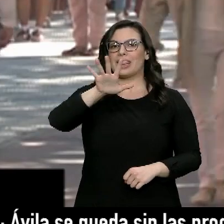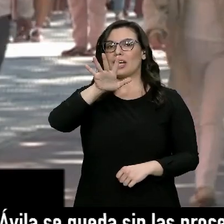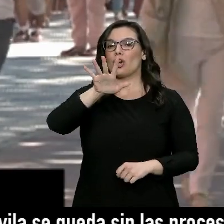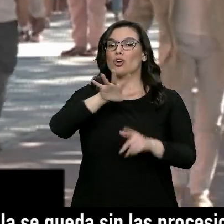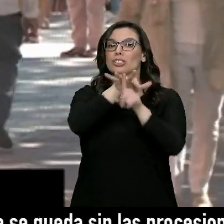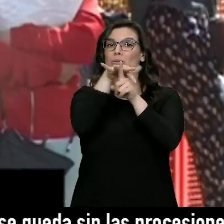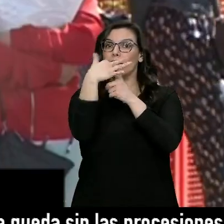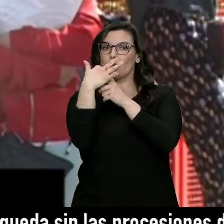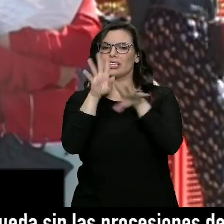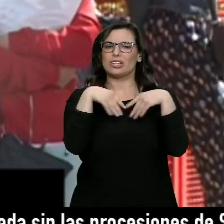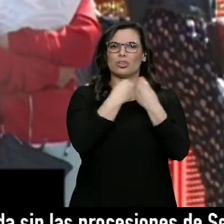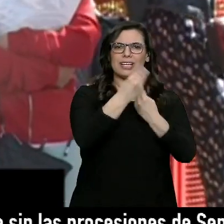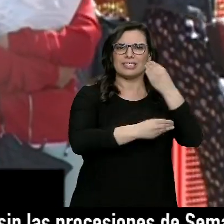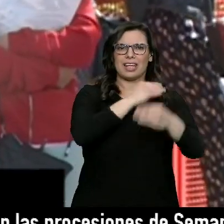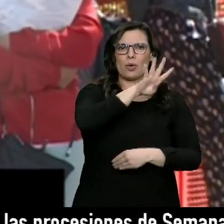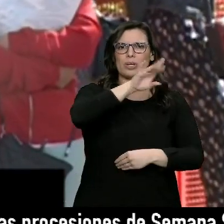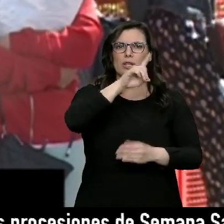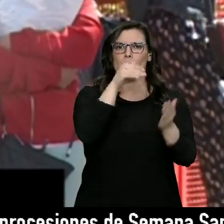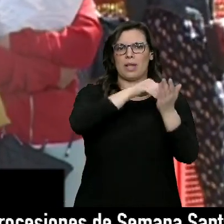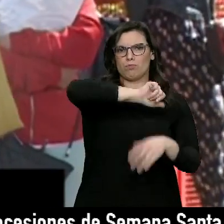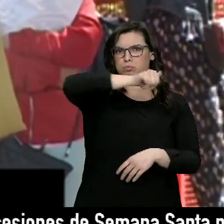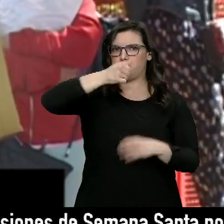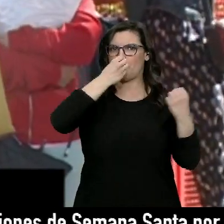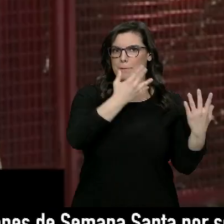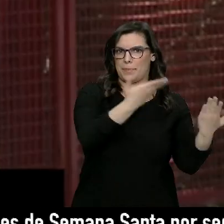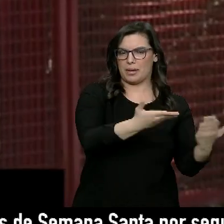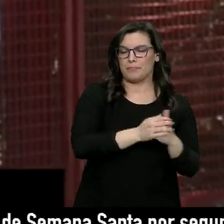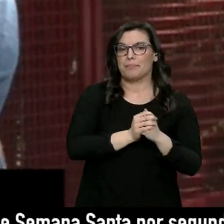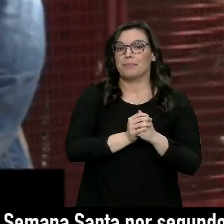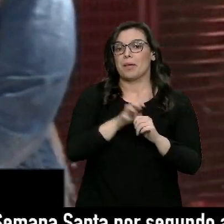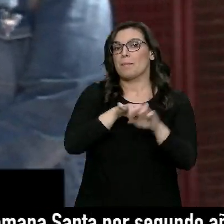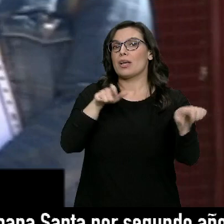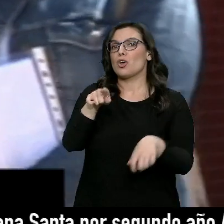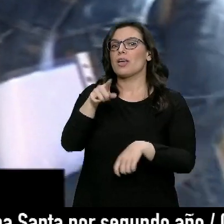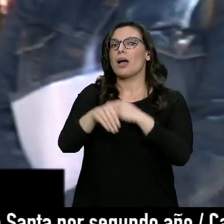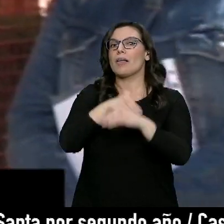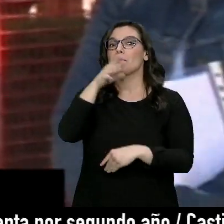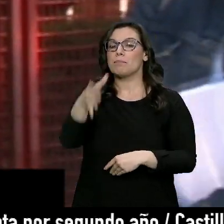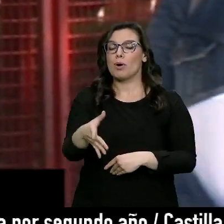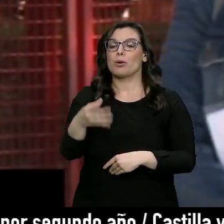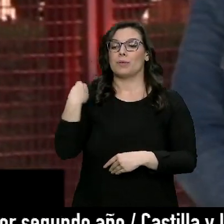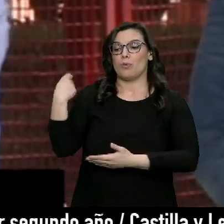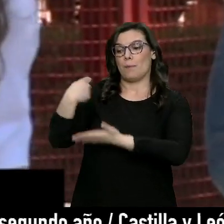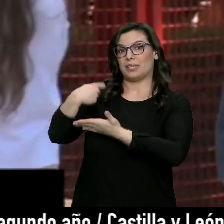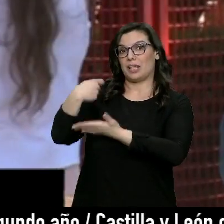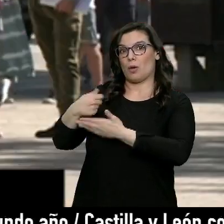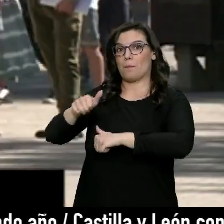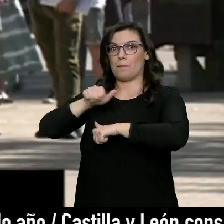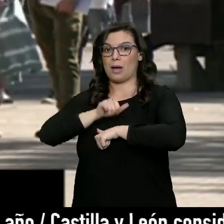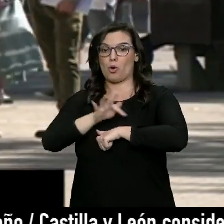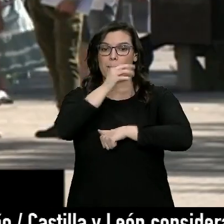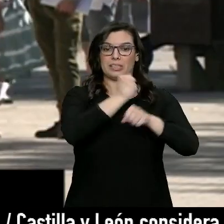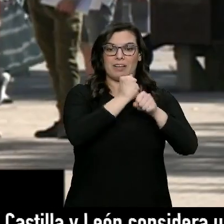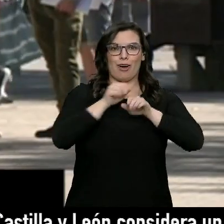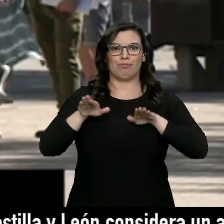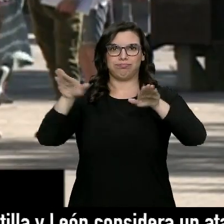de 41.000 expedientes aprobados. La mayoría de esos fraudes fueron por compatibilizar las prestaciones de desempleo con el